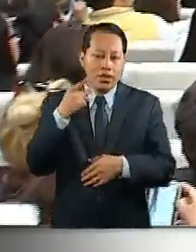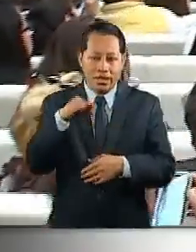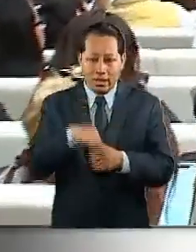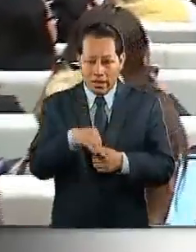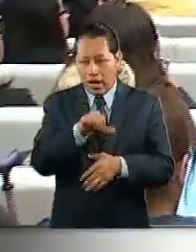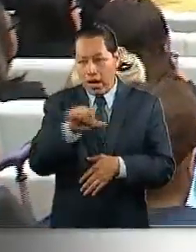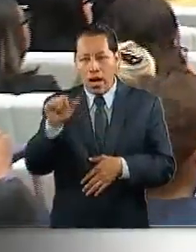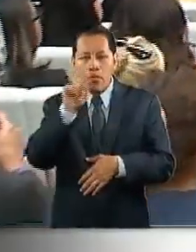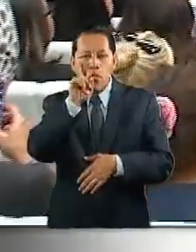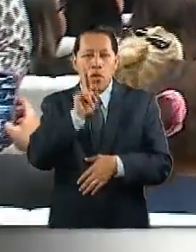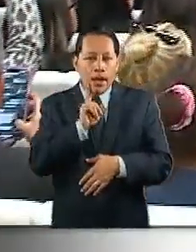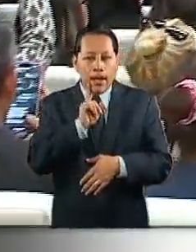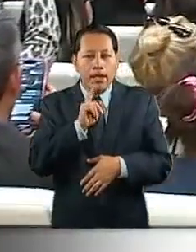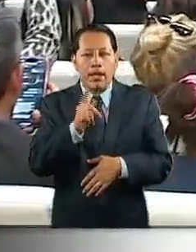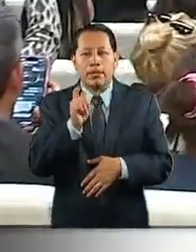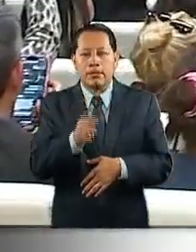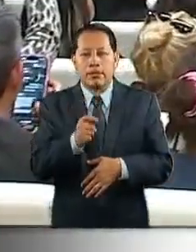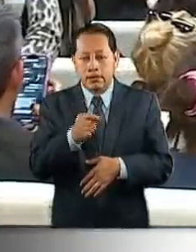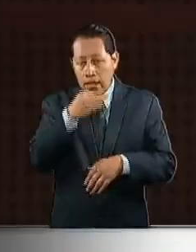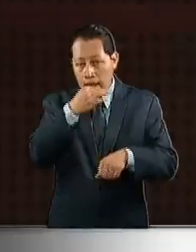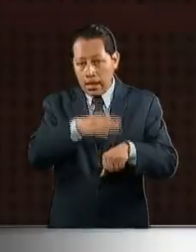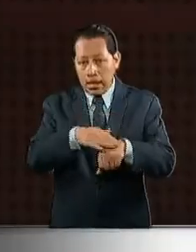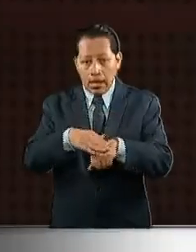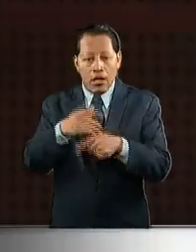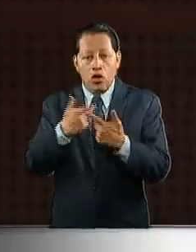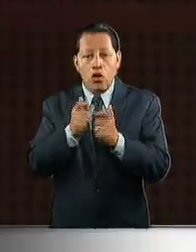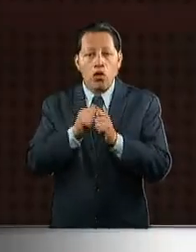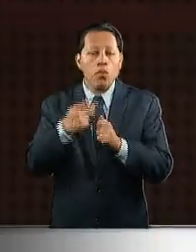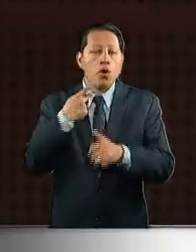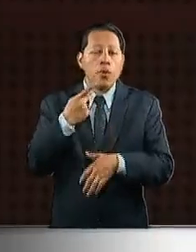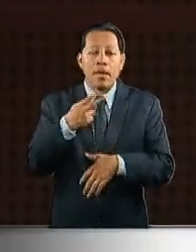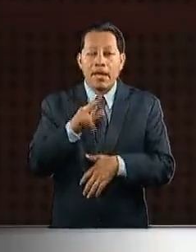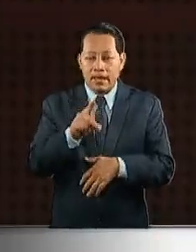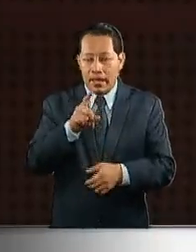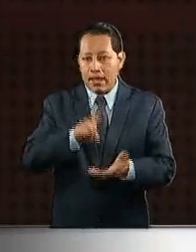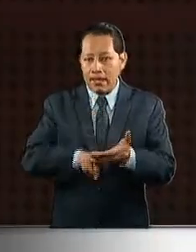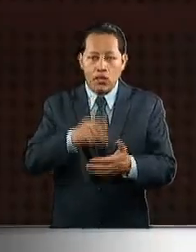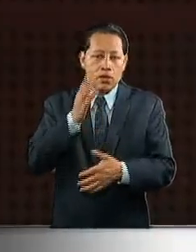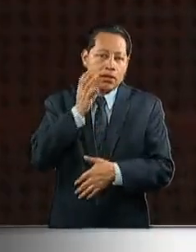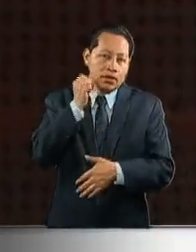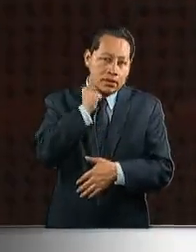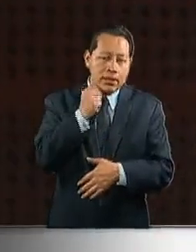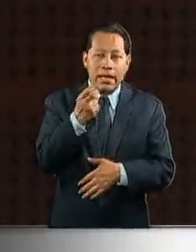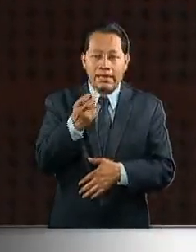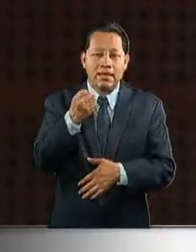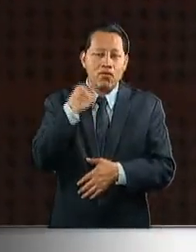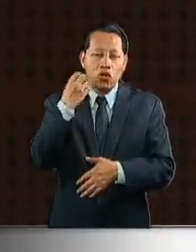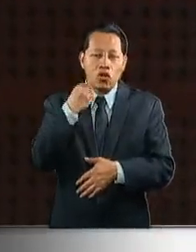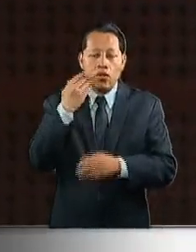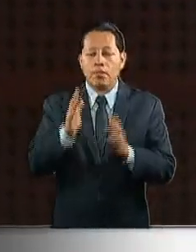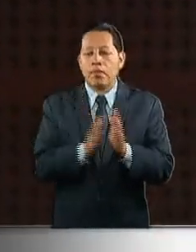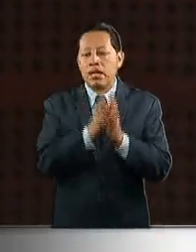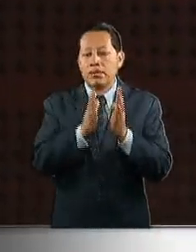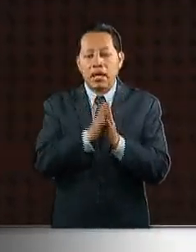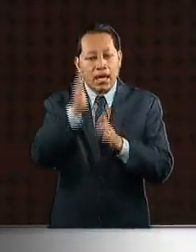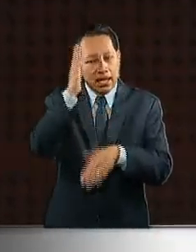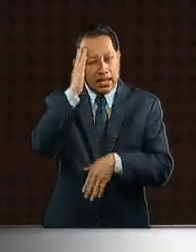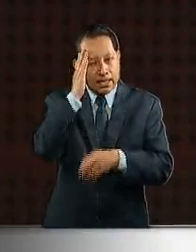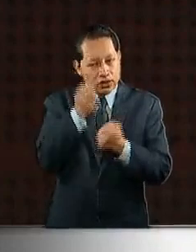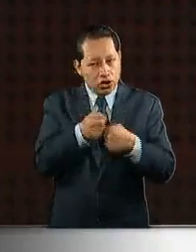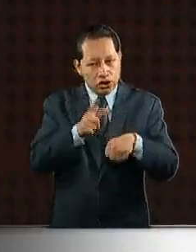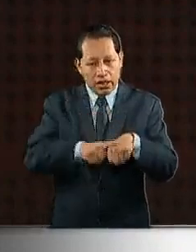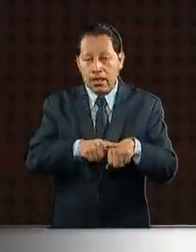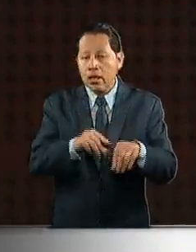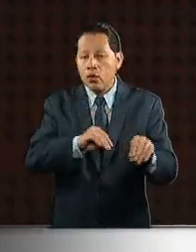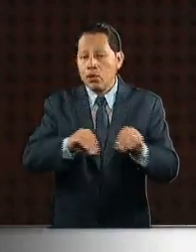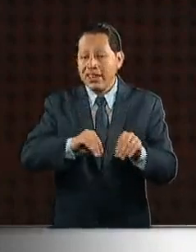las mujeres, fue convocado por el grupo parlamentario del PRD en el Senado. En ese foro participaron líderes sociales, activistas